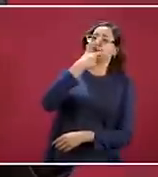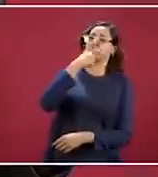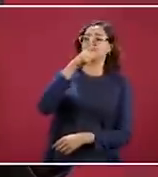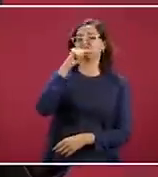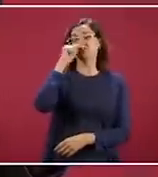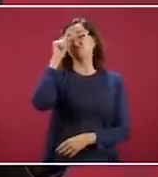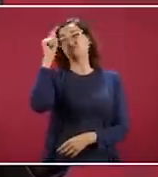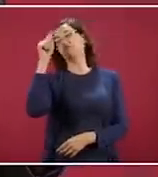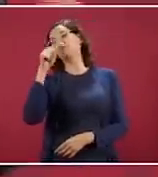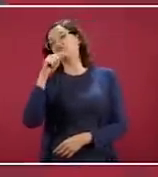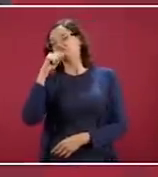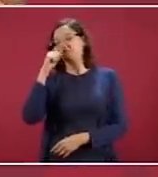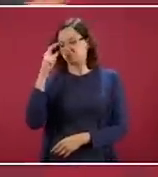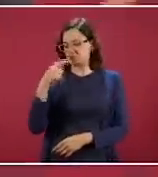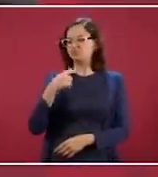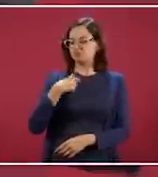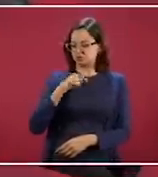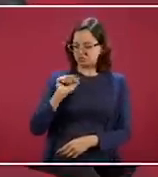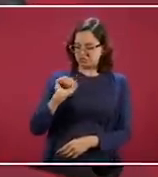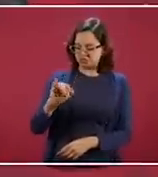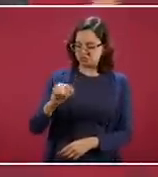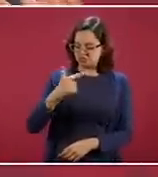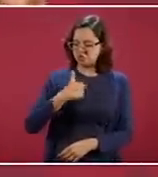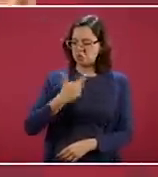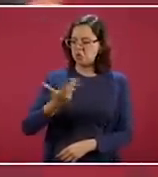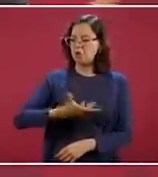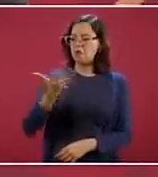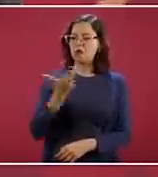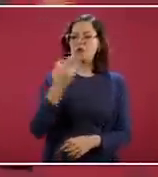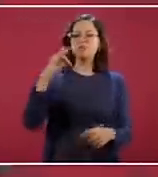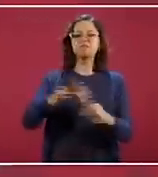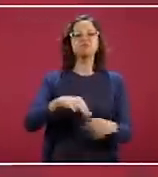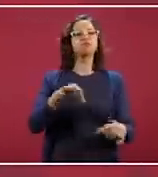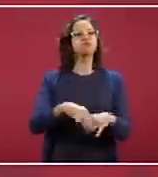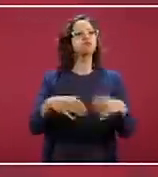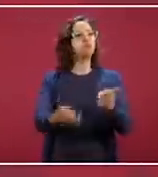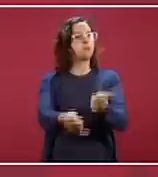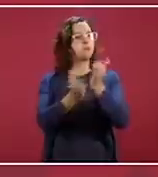presume de haber impedido